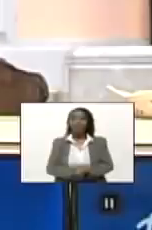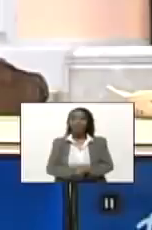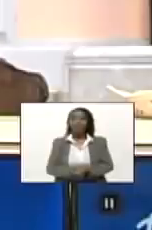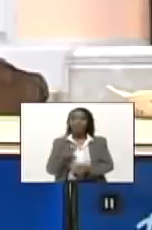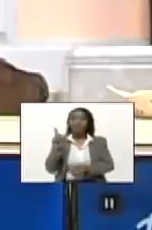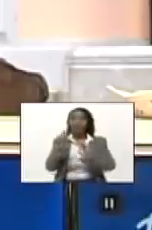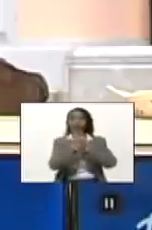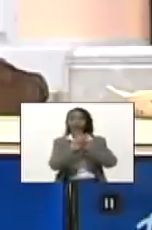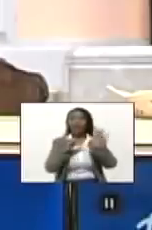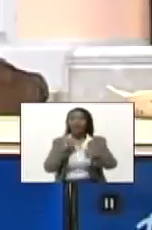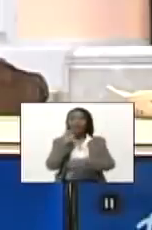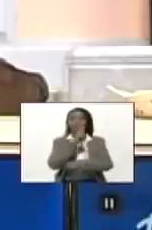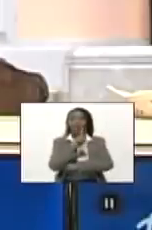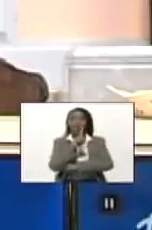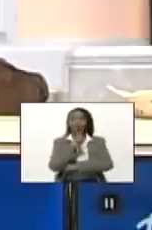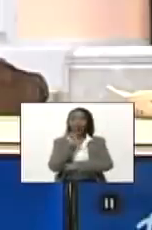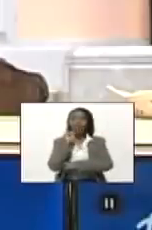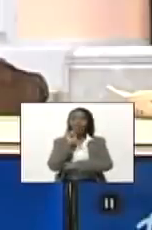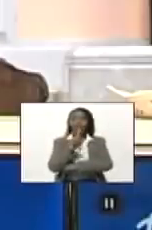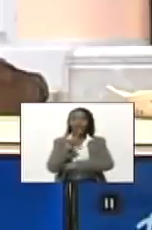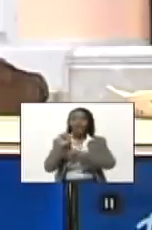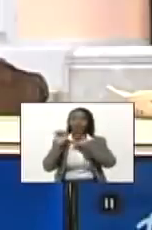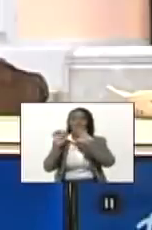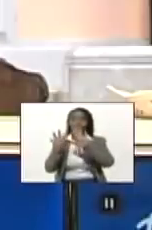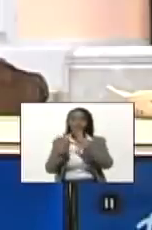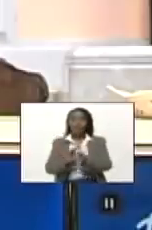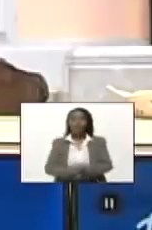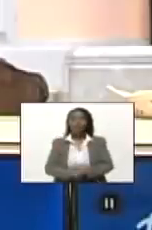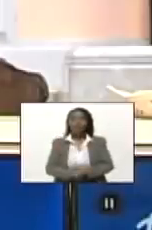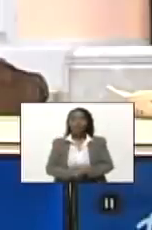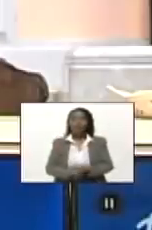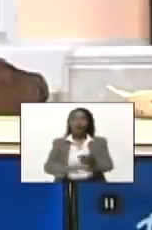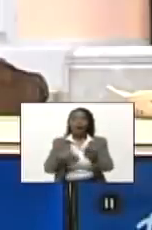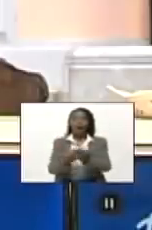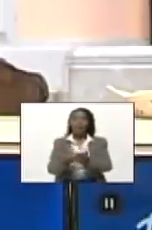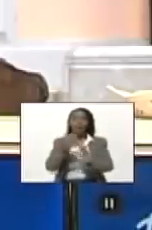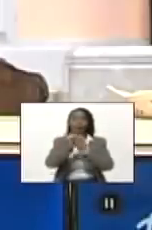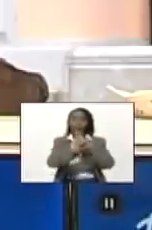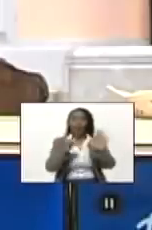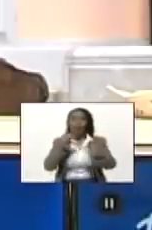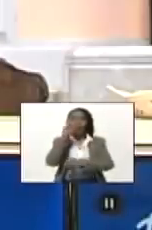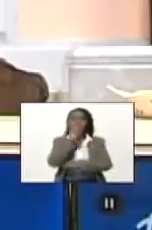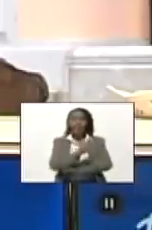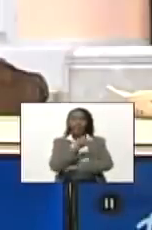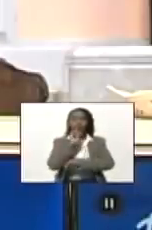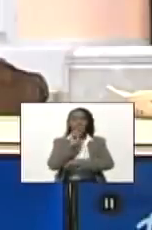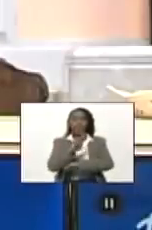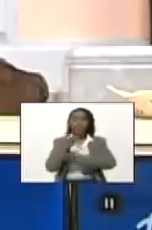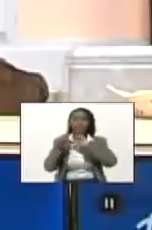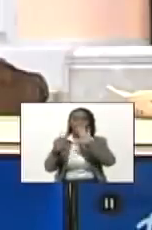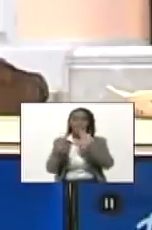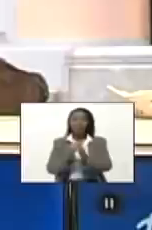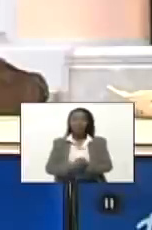desde el artículo 119 al artículo 126,